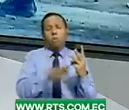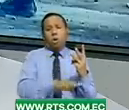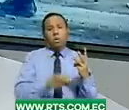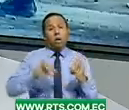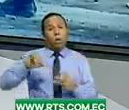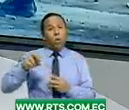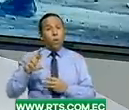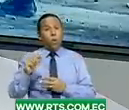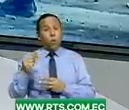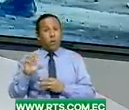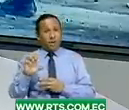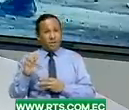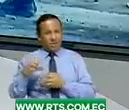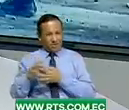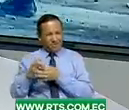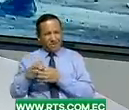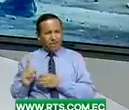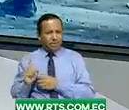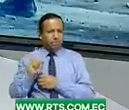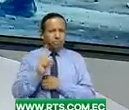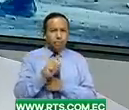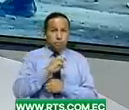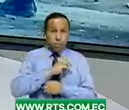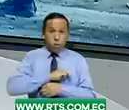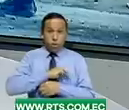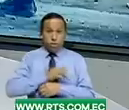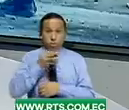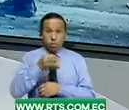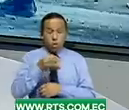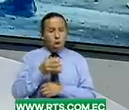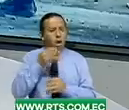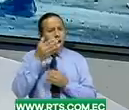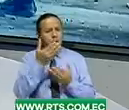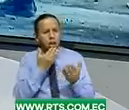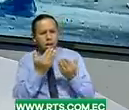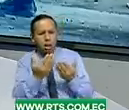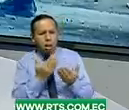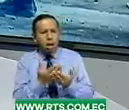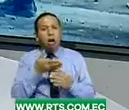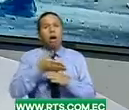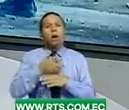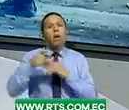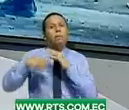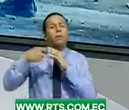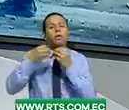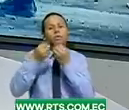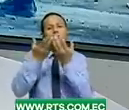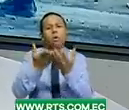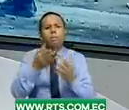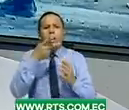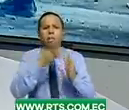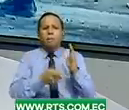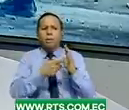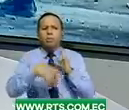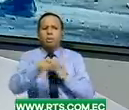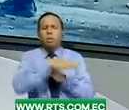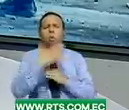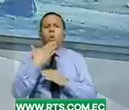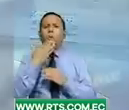Municipal de ese cantón del Guayas y en la siguiente nota nos cuenta cómo se desarrollan las actividades en esa dependencia.